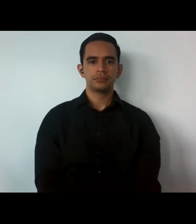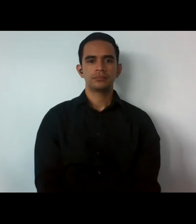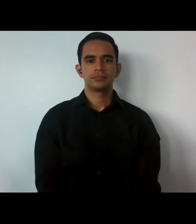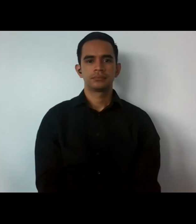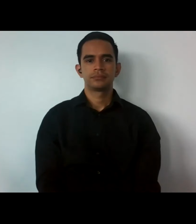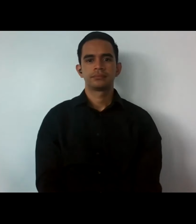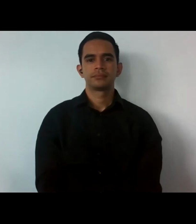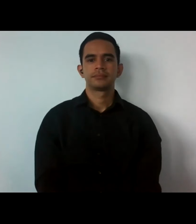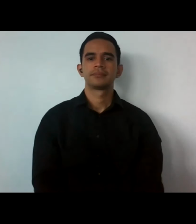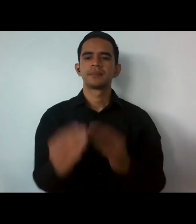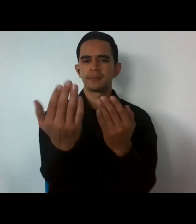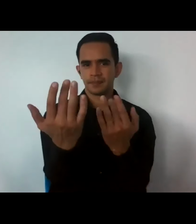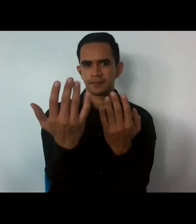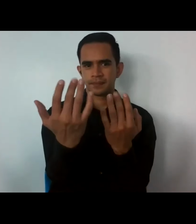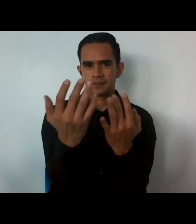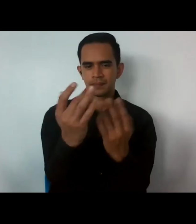Permítanme un segundo.